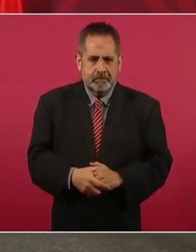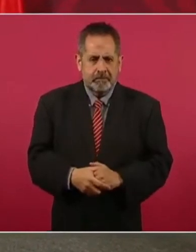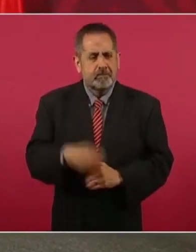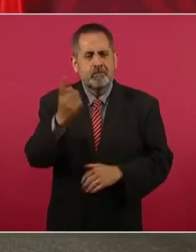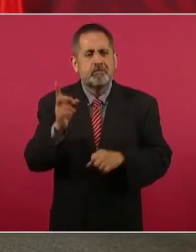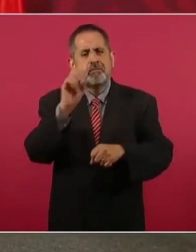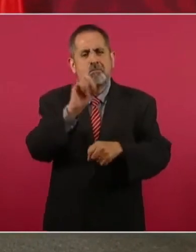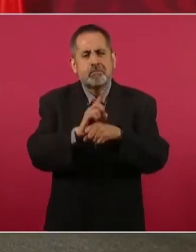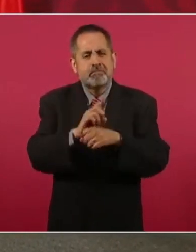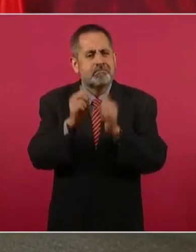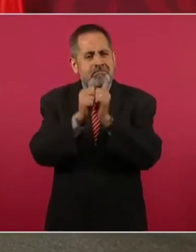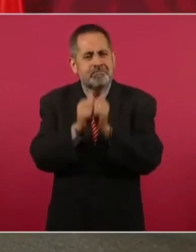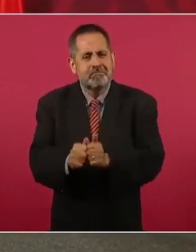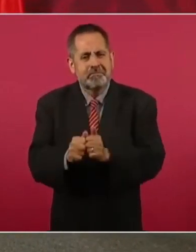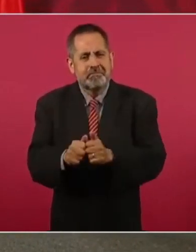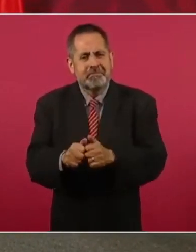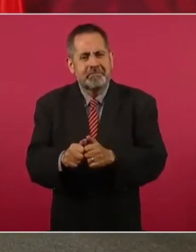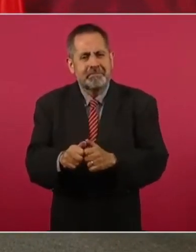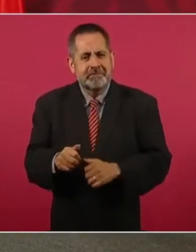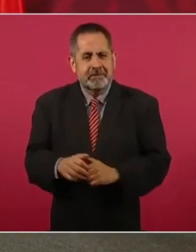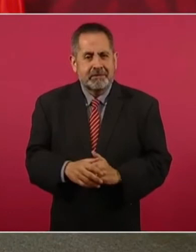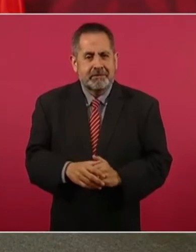Un día nos vamos a quedar.